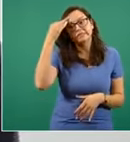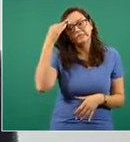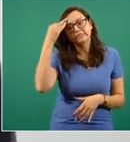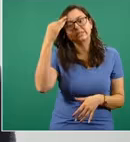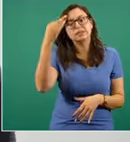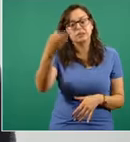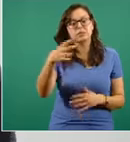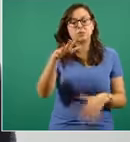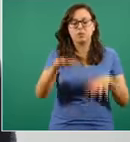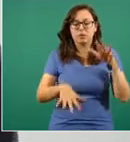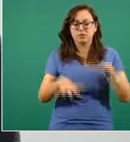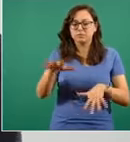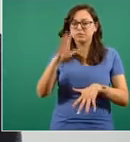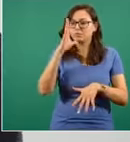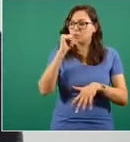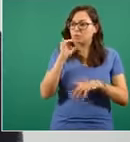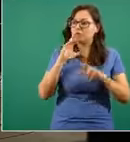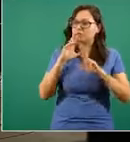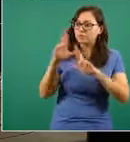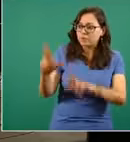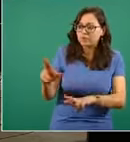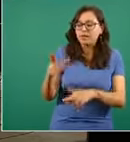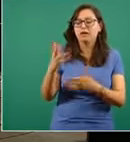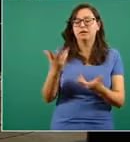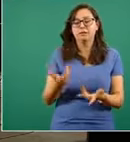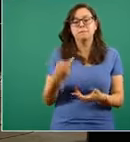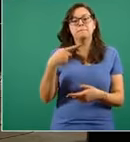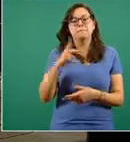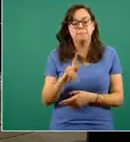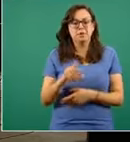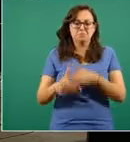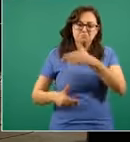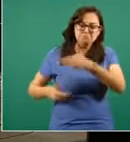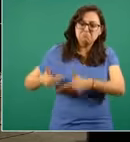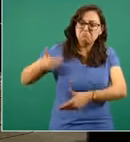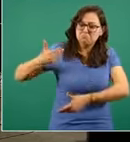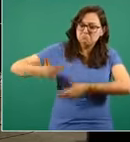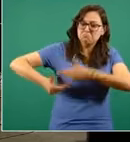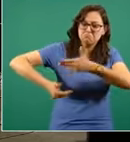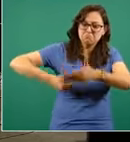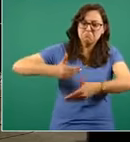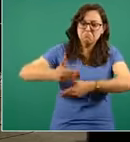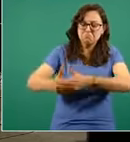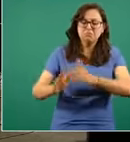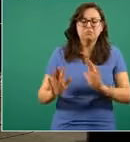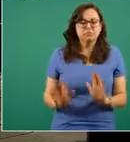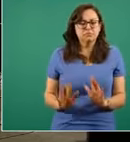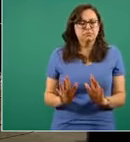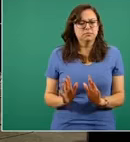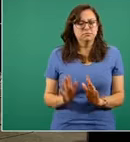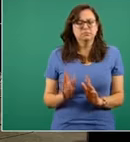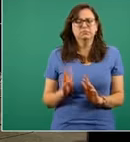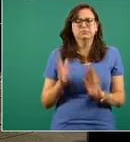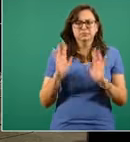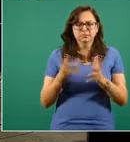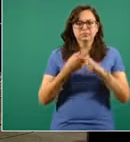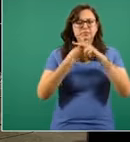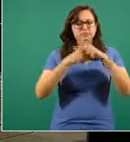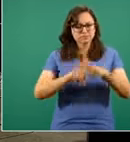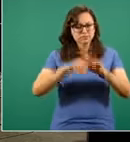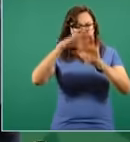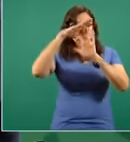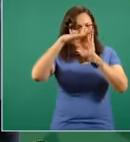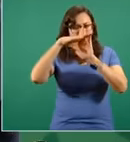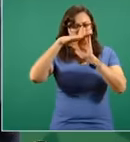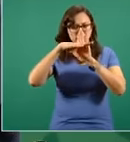como de brindar la atención, pero que en la medida como hemos estado viendo en los últimos días, esta situación empieza a disminuir y